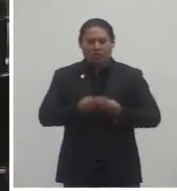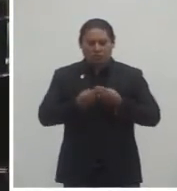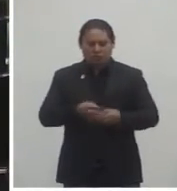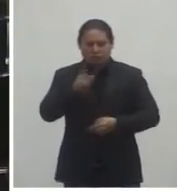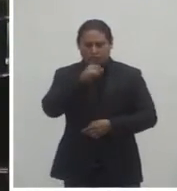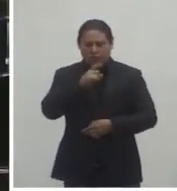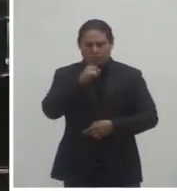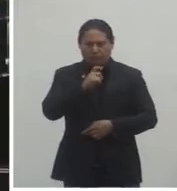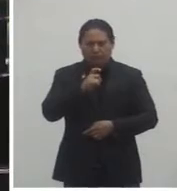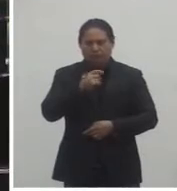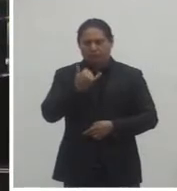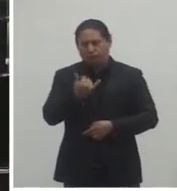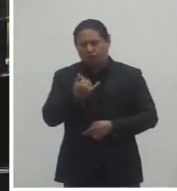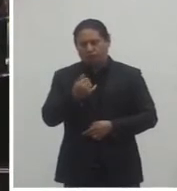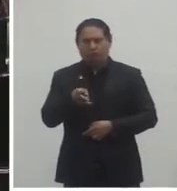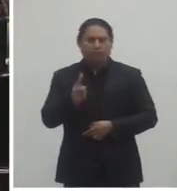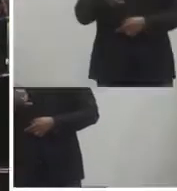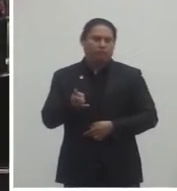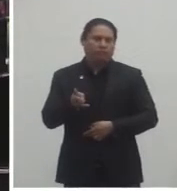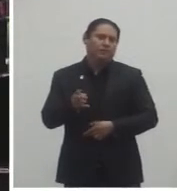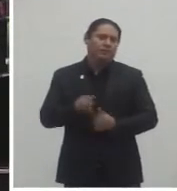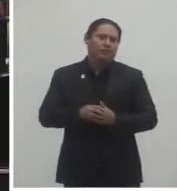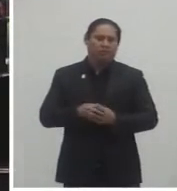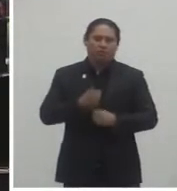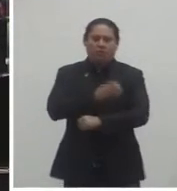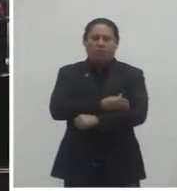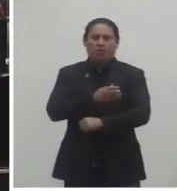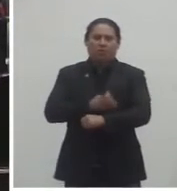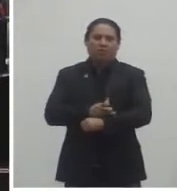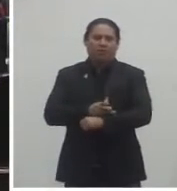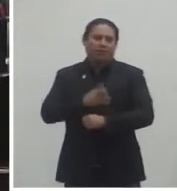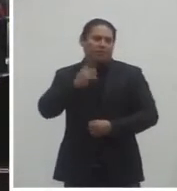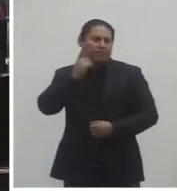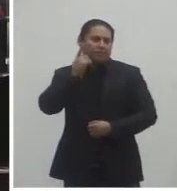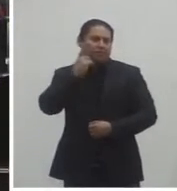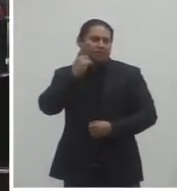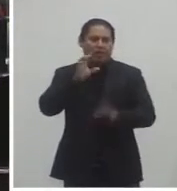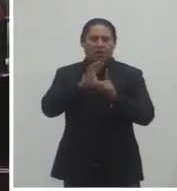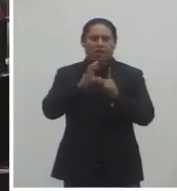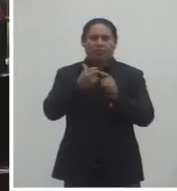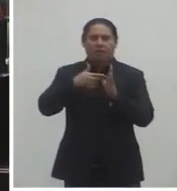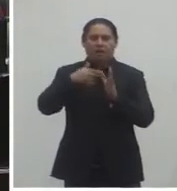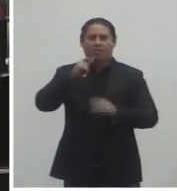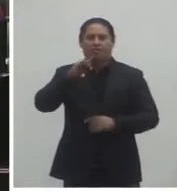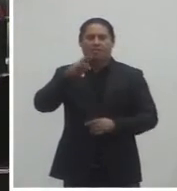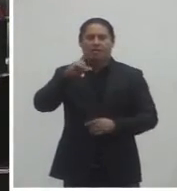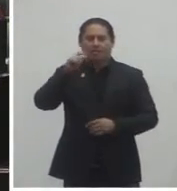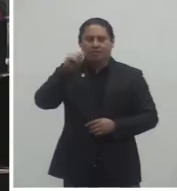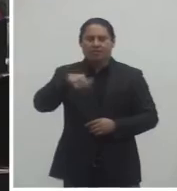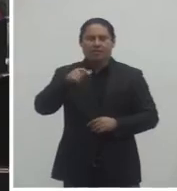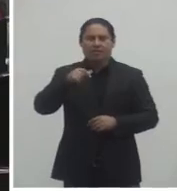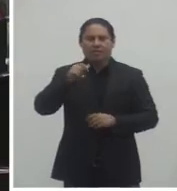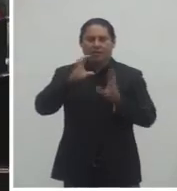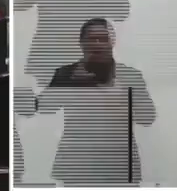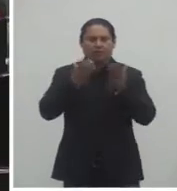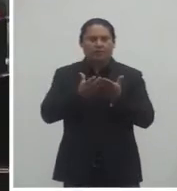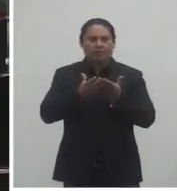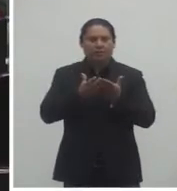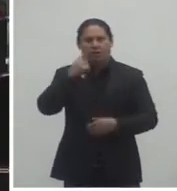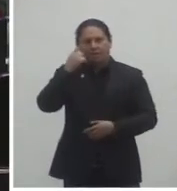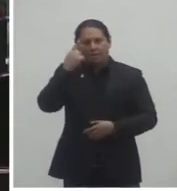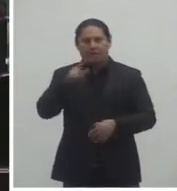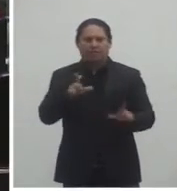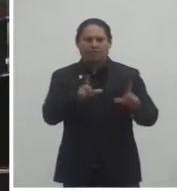Hidráulicos y también a los compañeros diputados y diputadas de la Comisión de Hacienda de esta Cámara, para que a